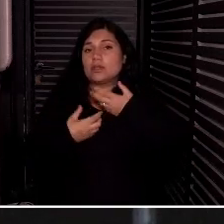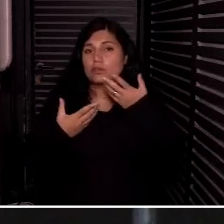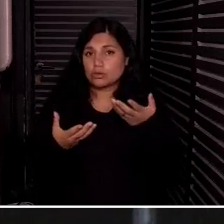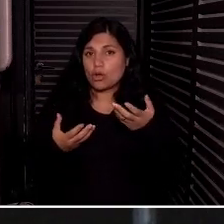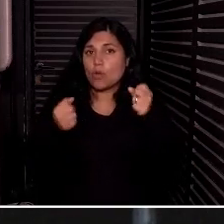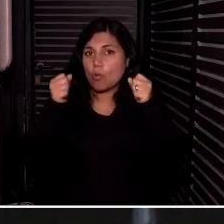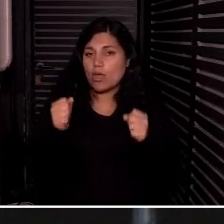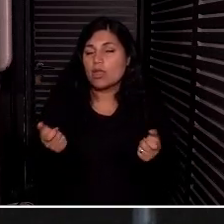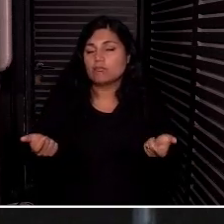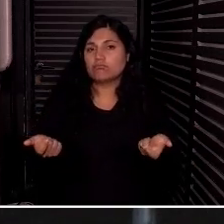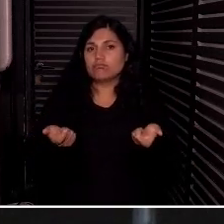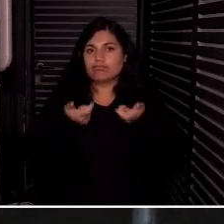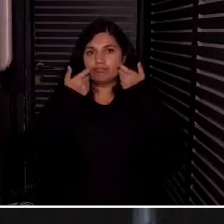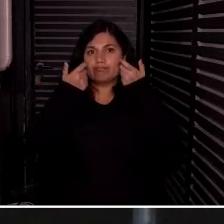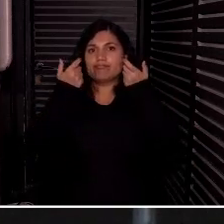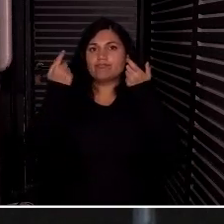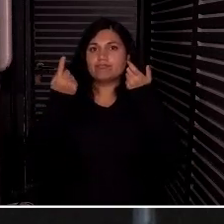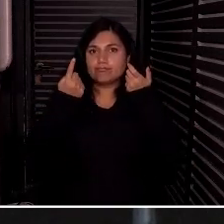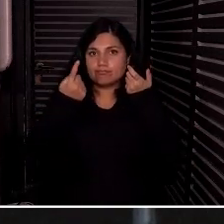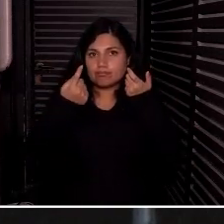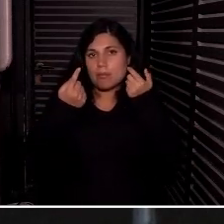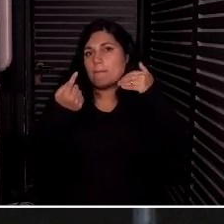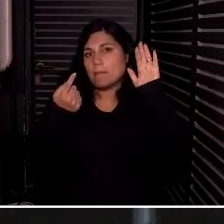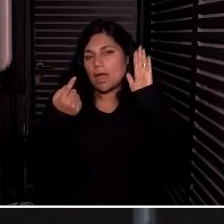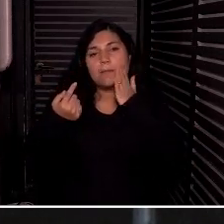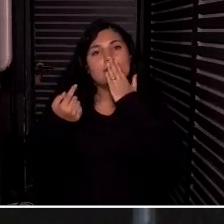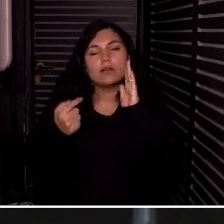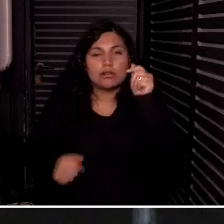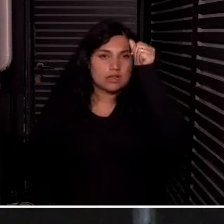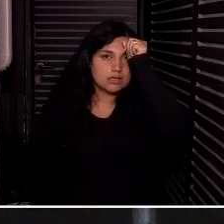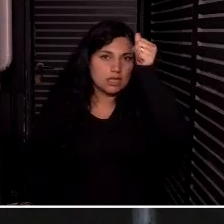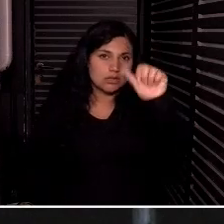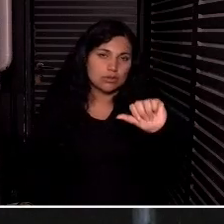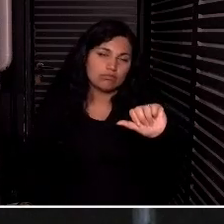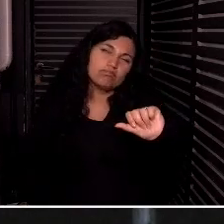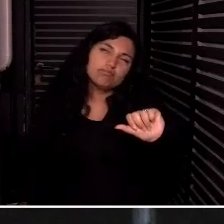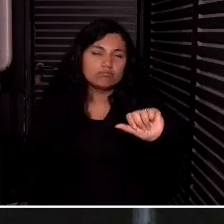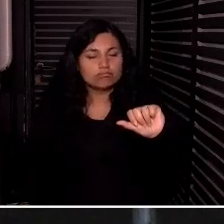autorregulación más que sanciones gracias